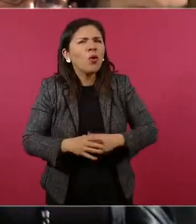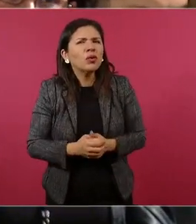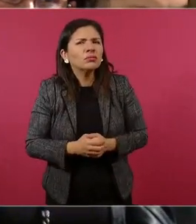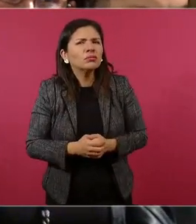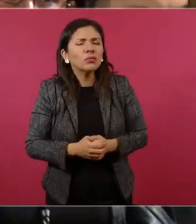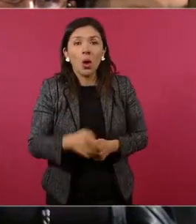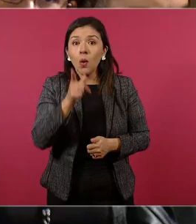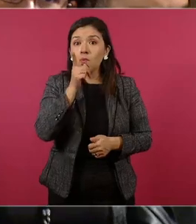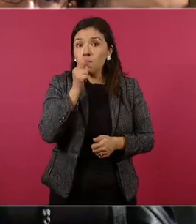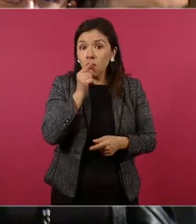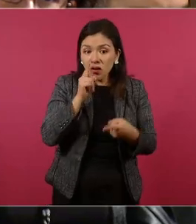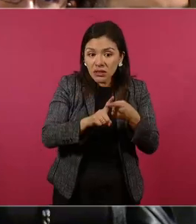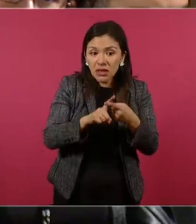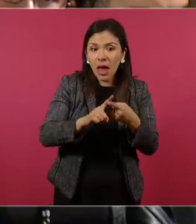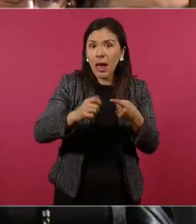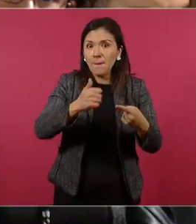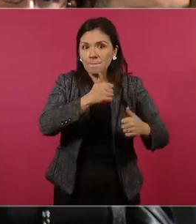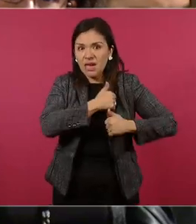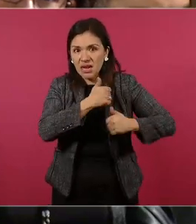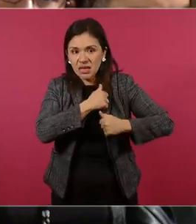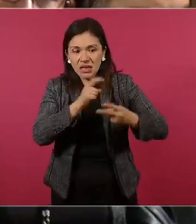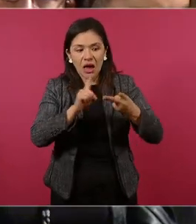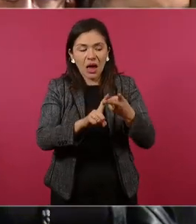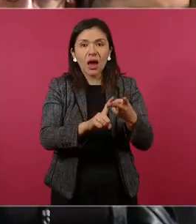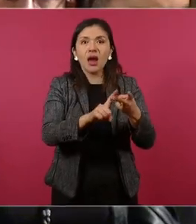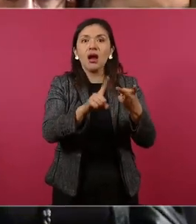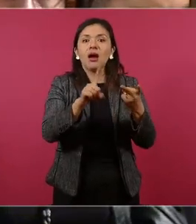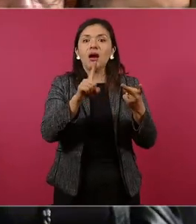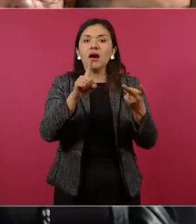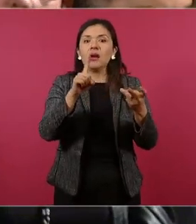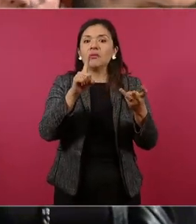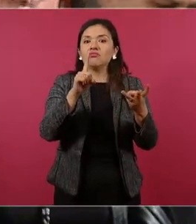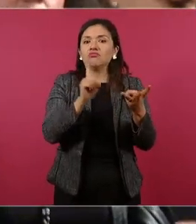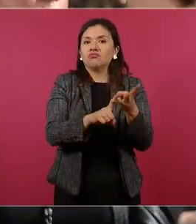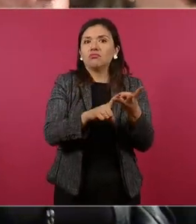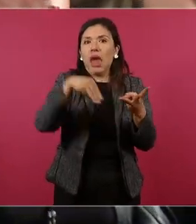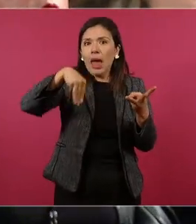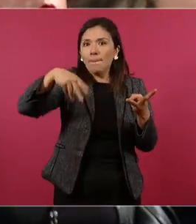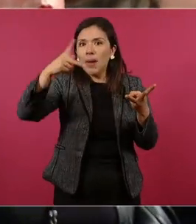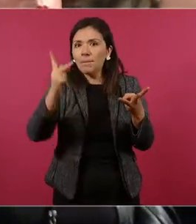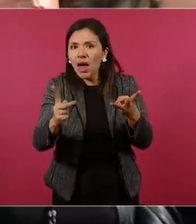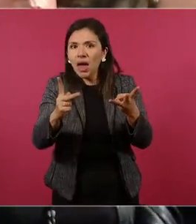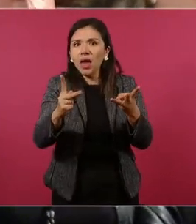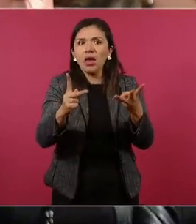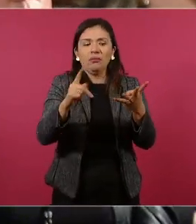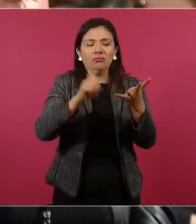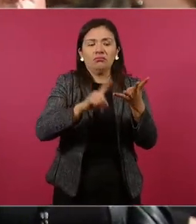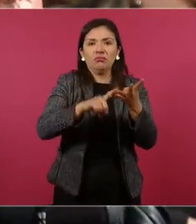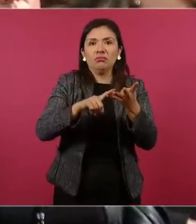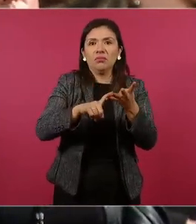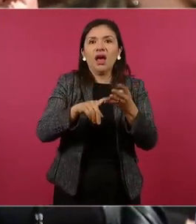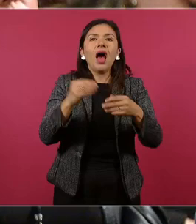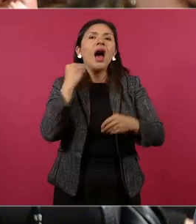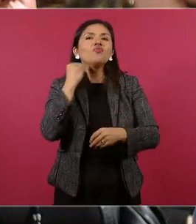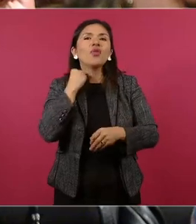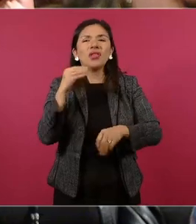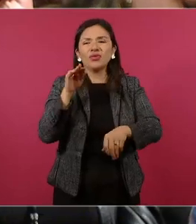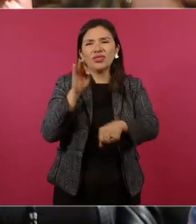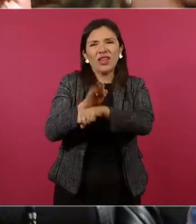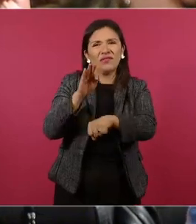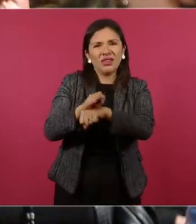los policías a los militares a los a los ministerios públicos a los defensores de oficios que se